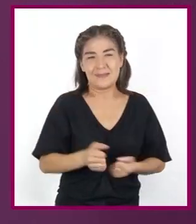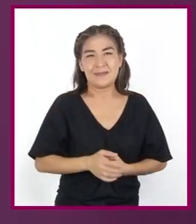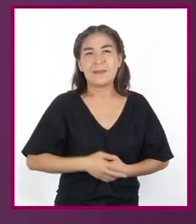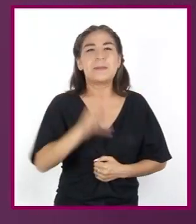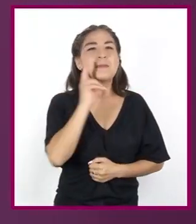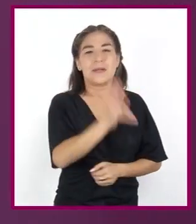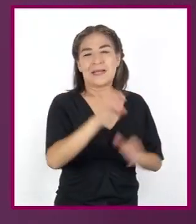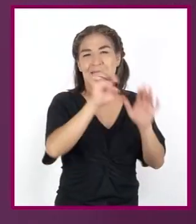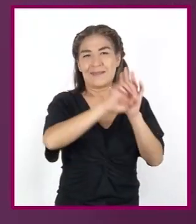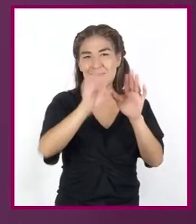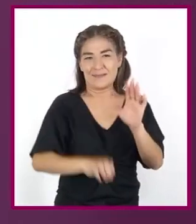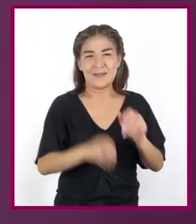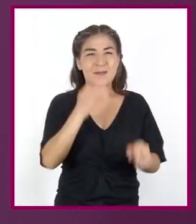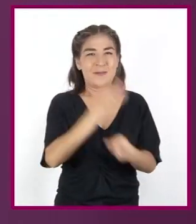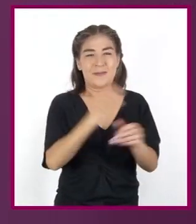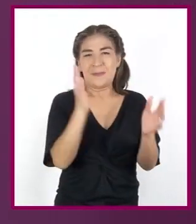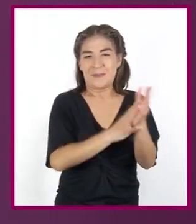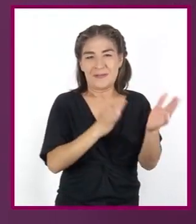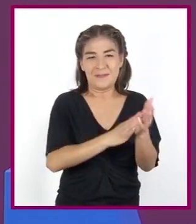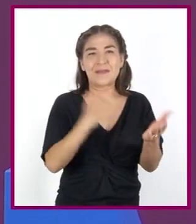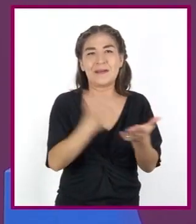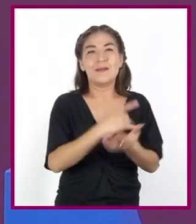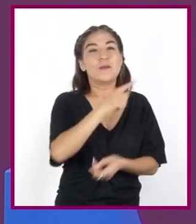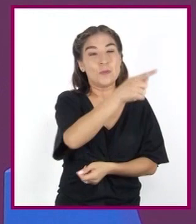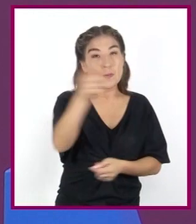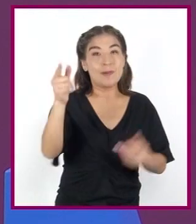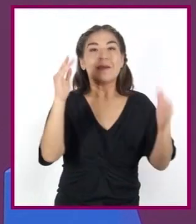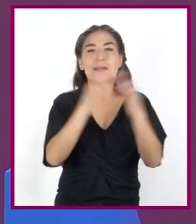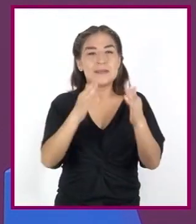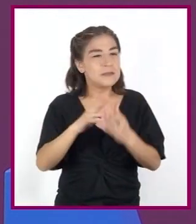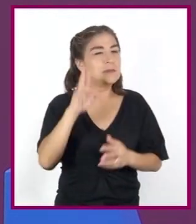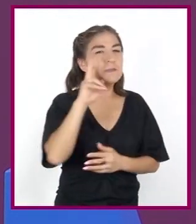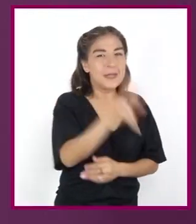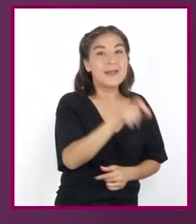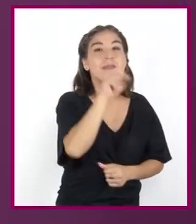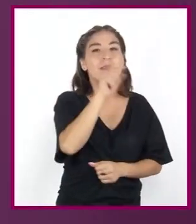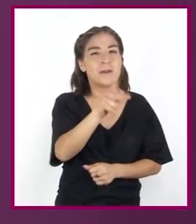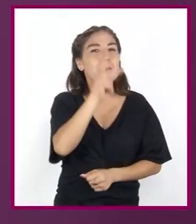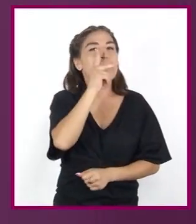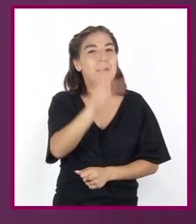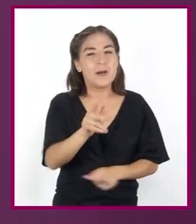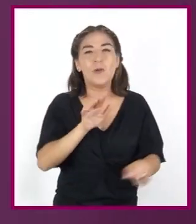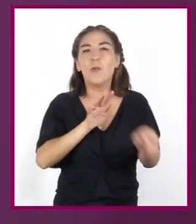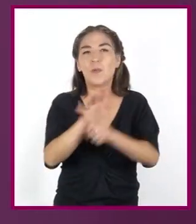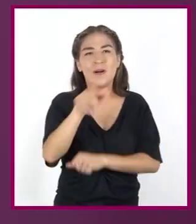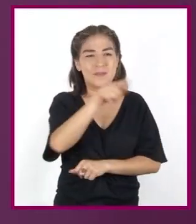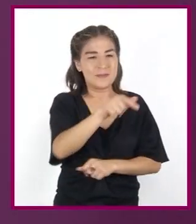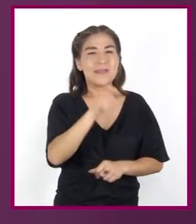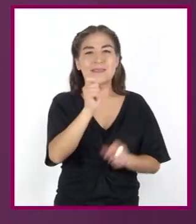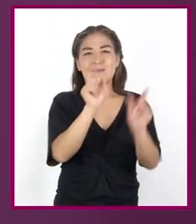Veamos algunos ejemplos de estos documentos y allá en casa. Trata de identificar las palabras que conforman este